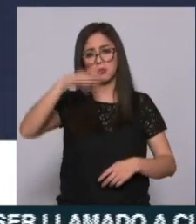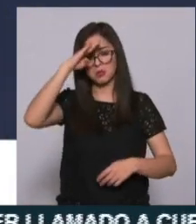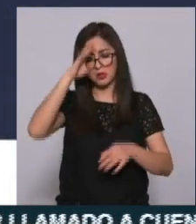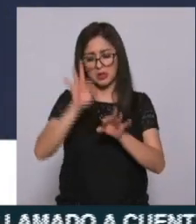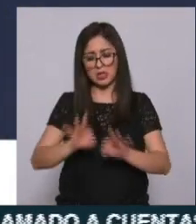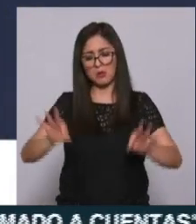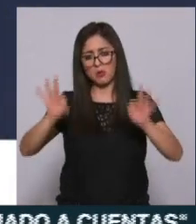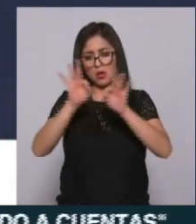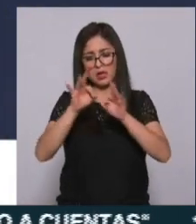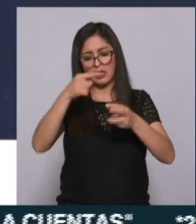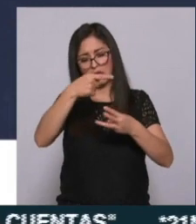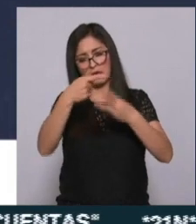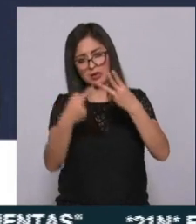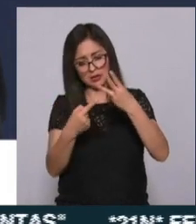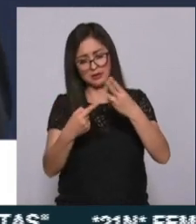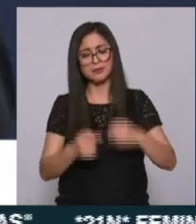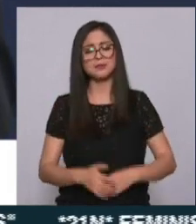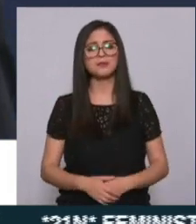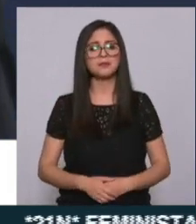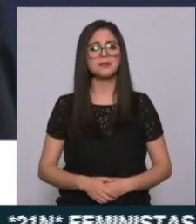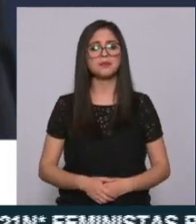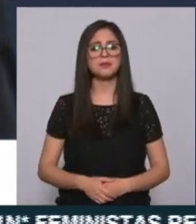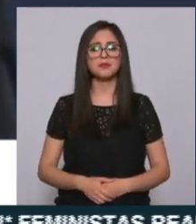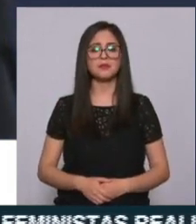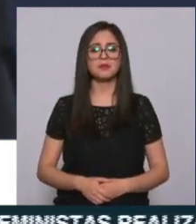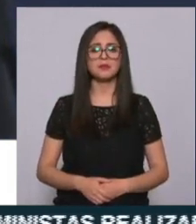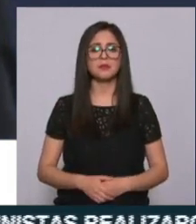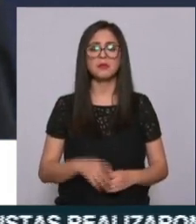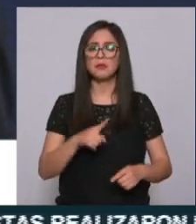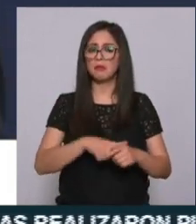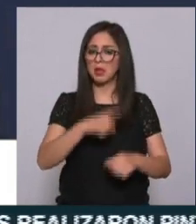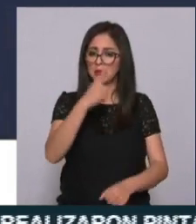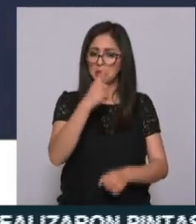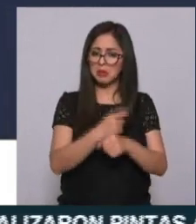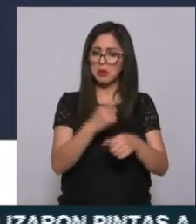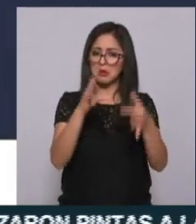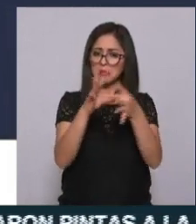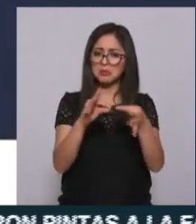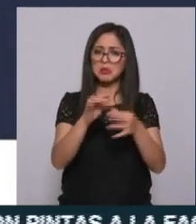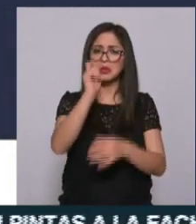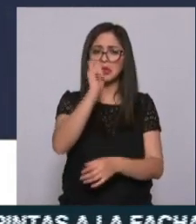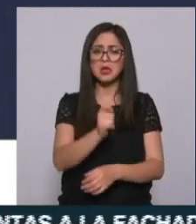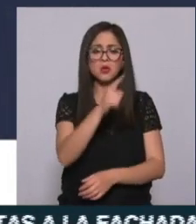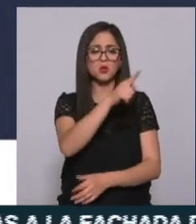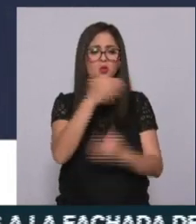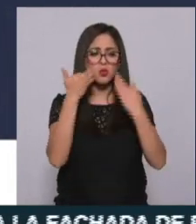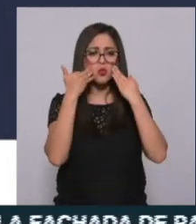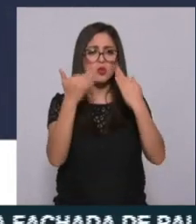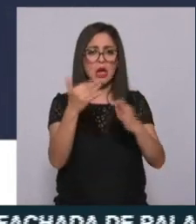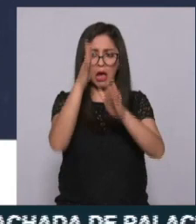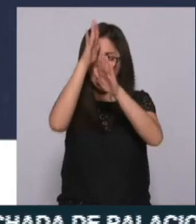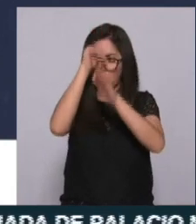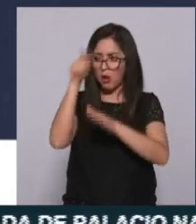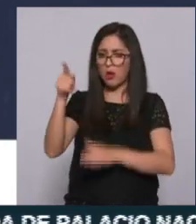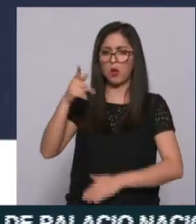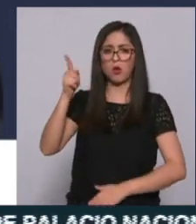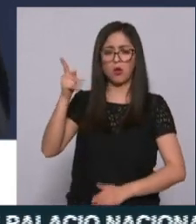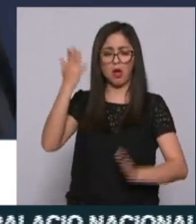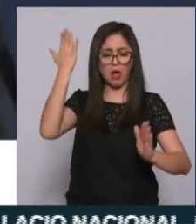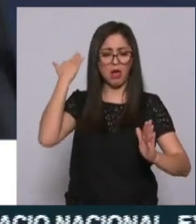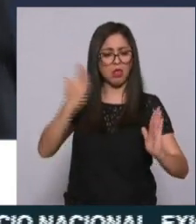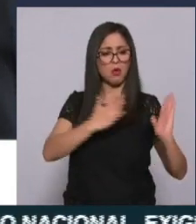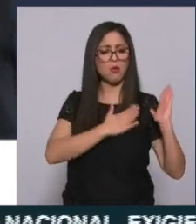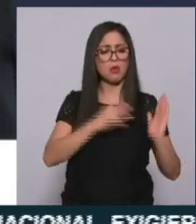quiero destacar. Primero, porque demuestra con hechos el compromiso de la jefa de gobierno de la Ciudad